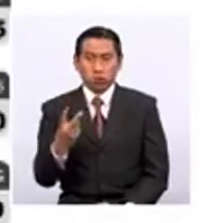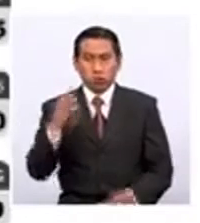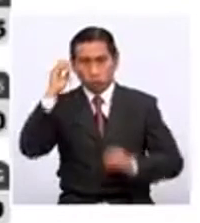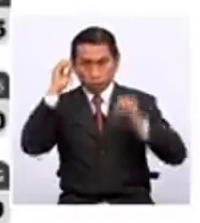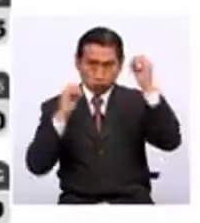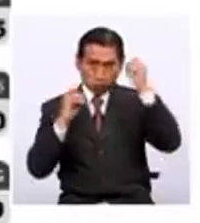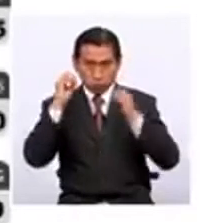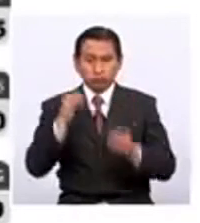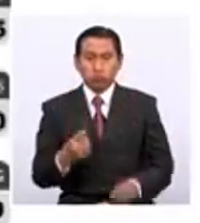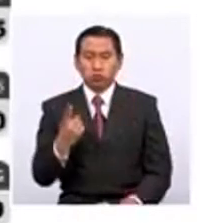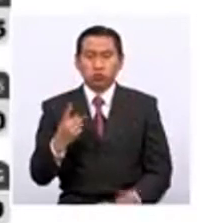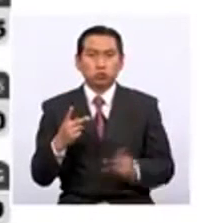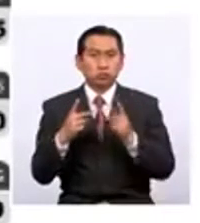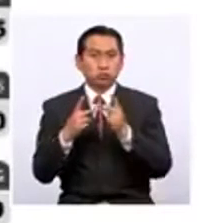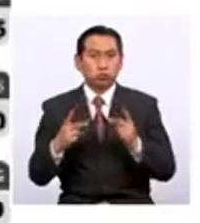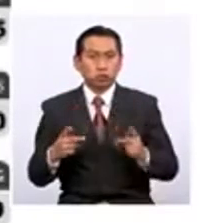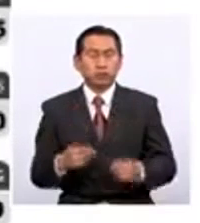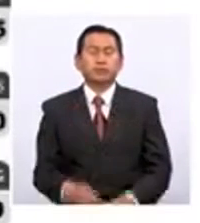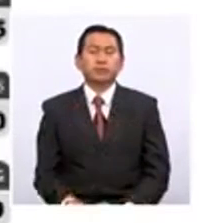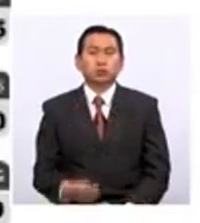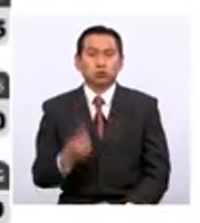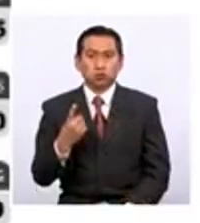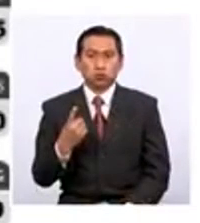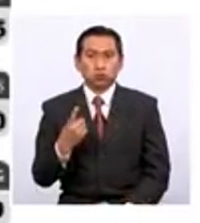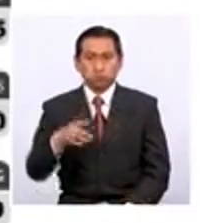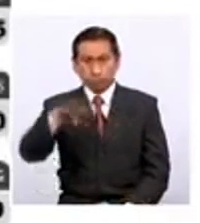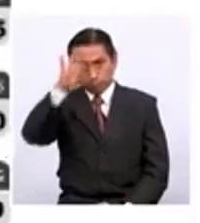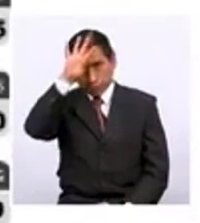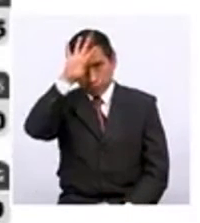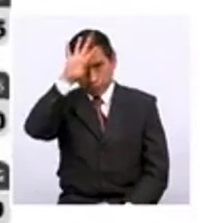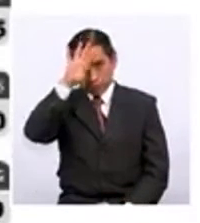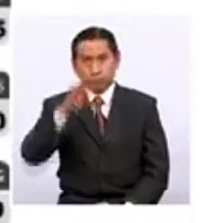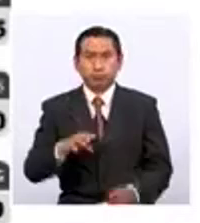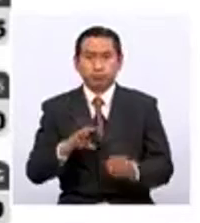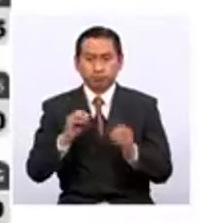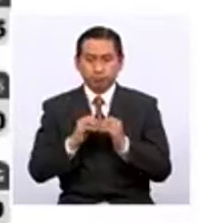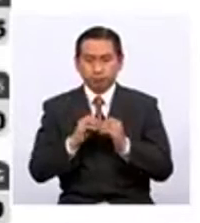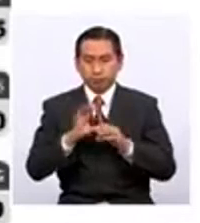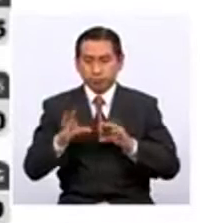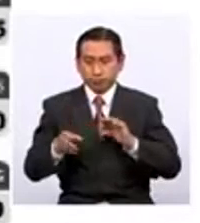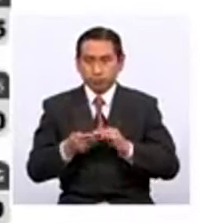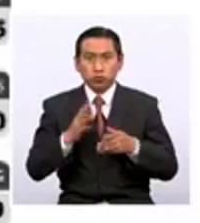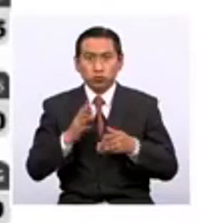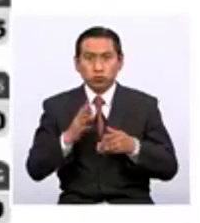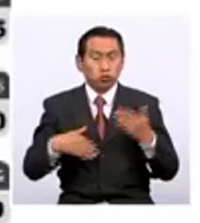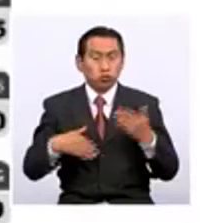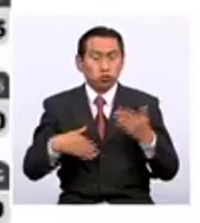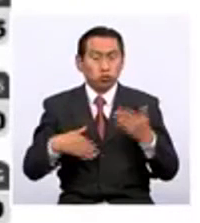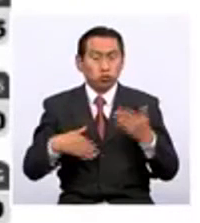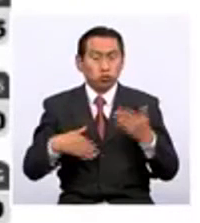Oruro, 1 Potosí y 1 Beni, haciendo un total acumulado de